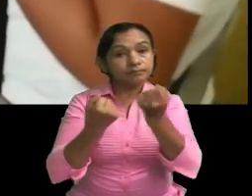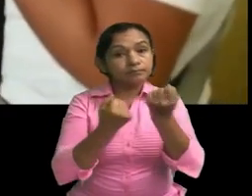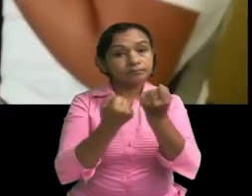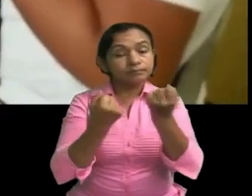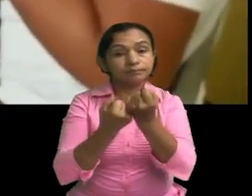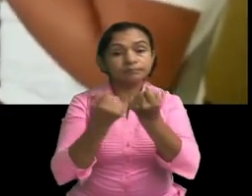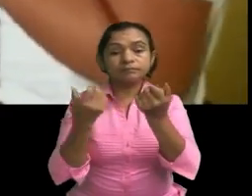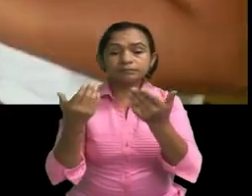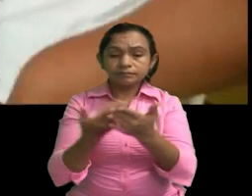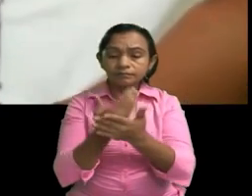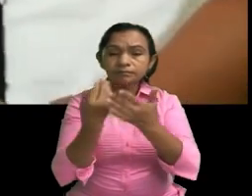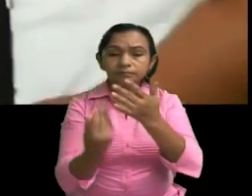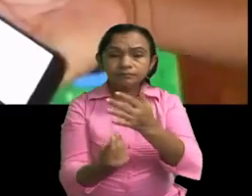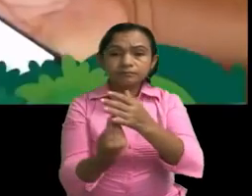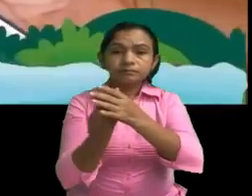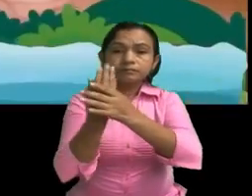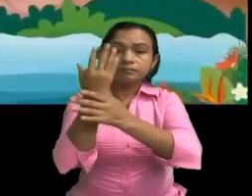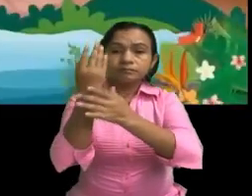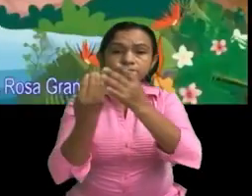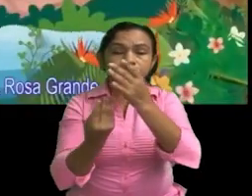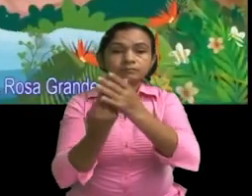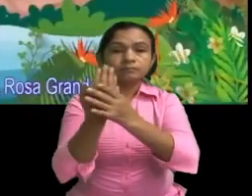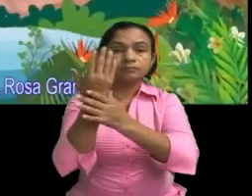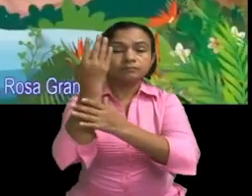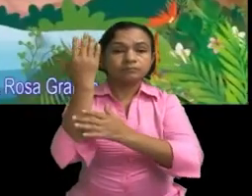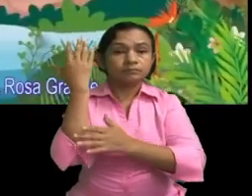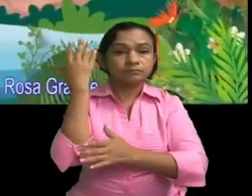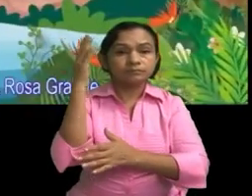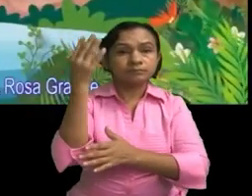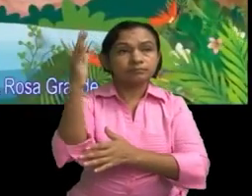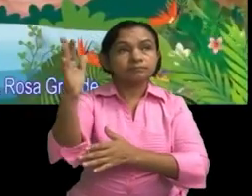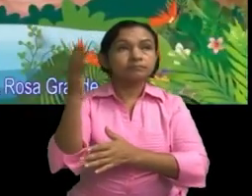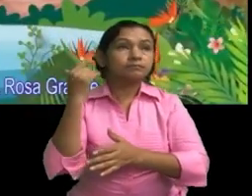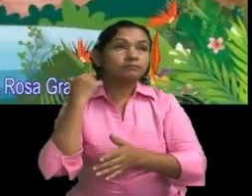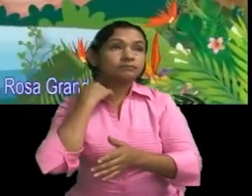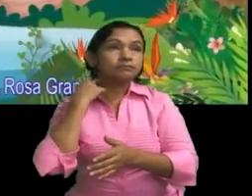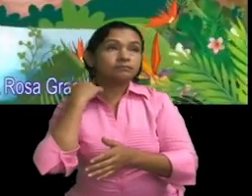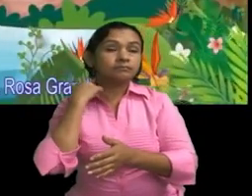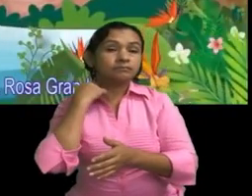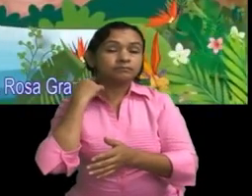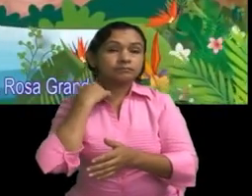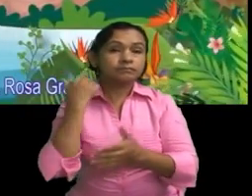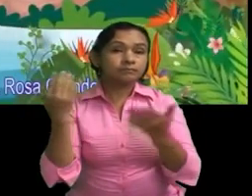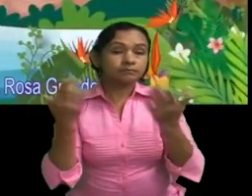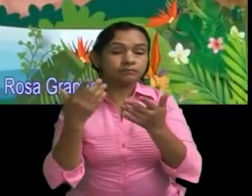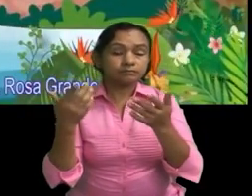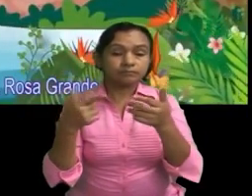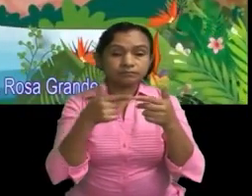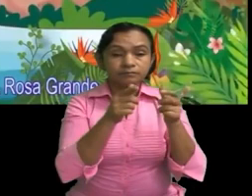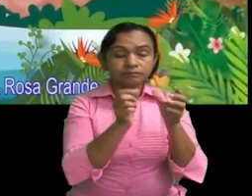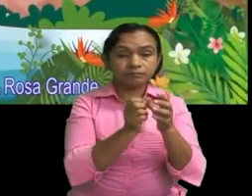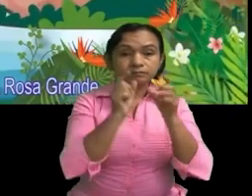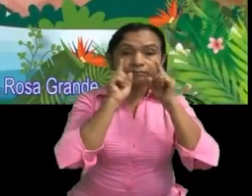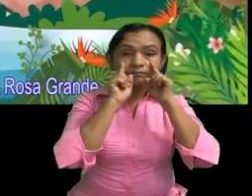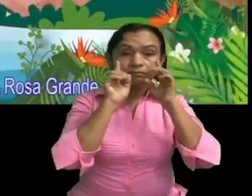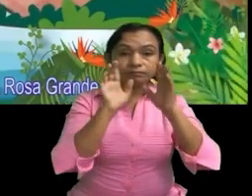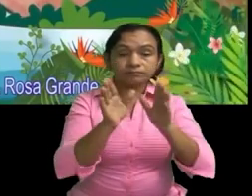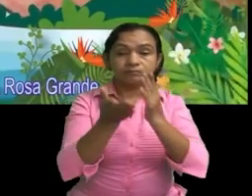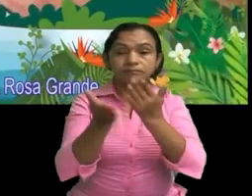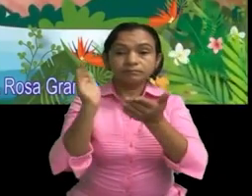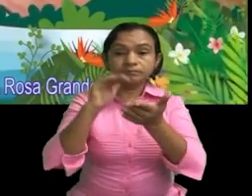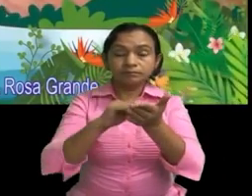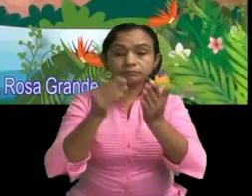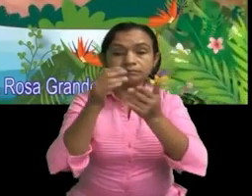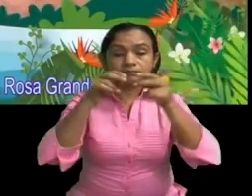nuevas plantaciones bajo sistema agroforestal, porque siempre tenemos el principio de la cooperativa es el cuidado y restauración del